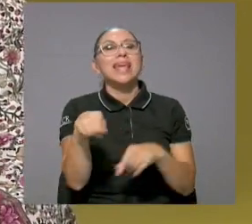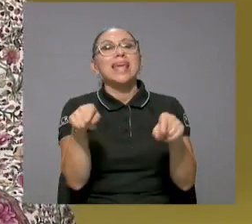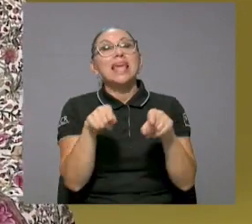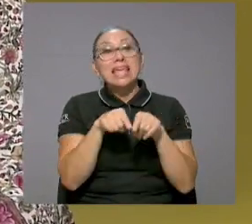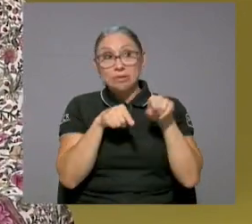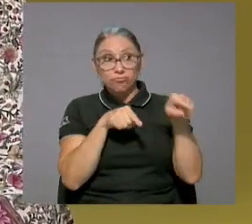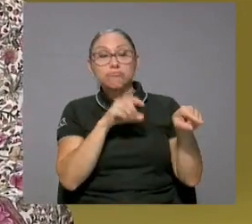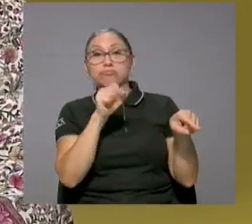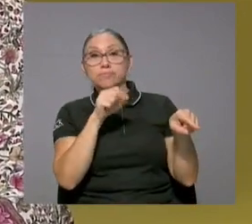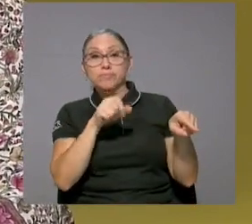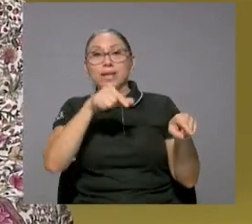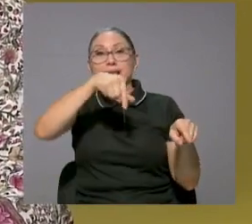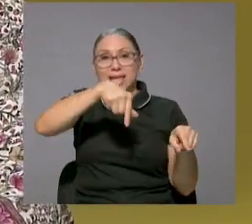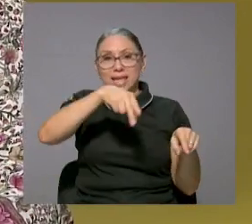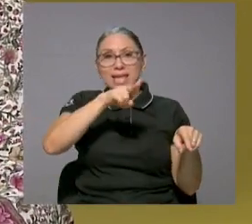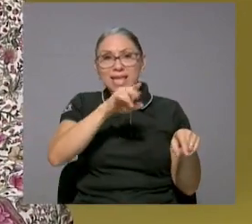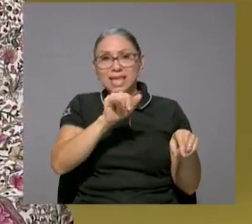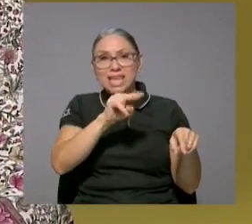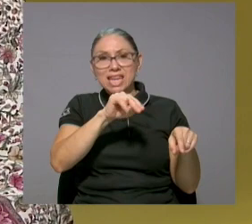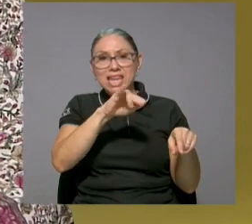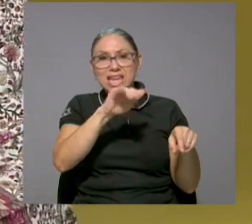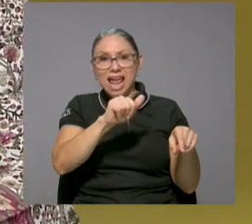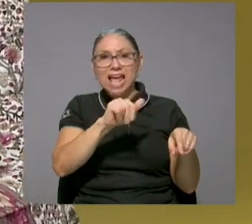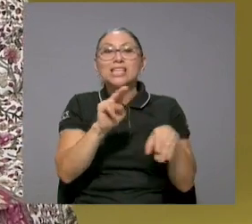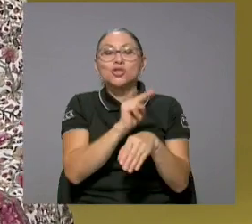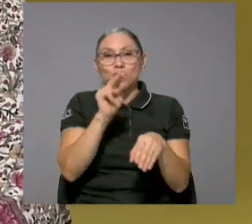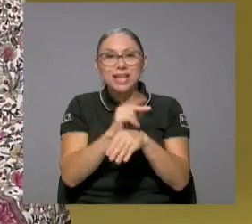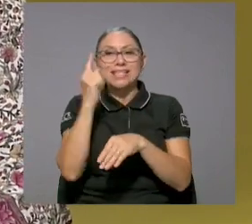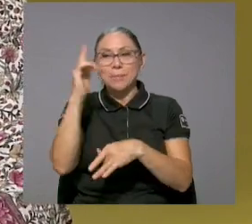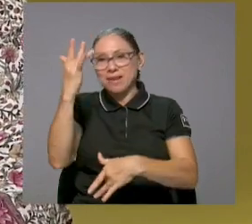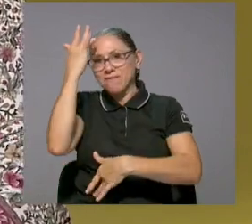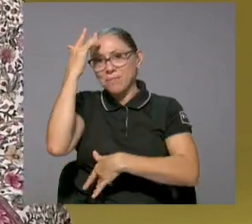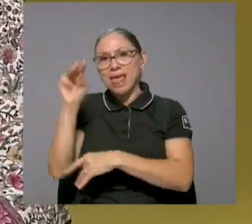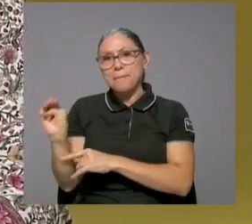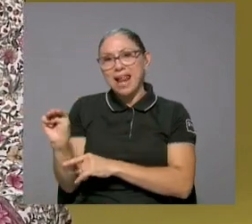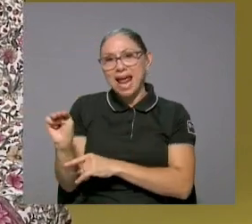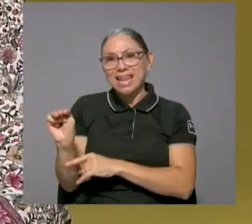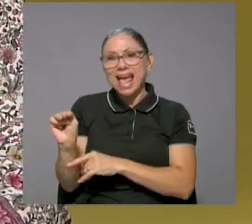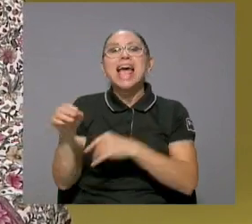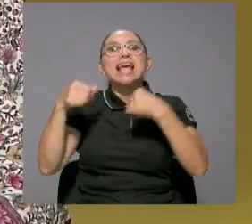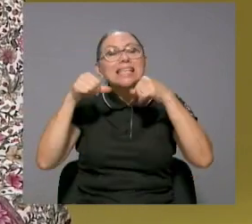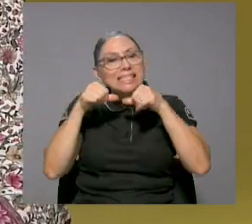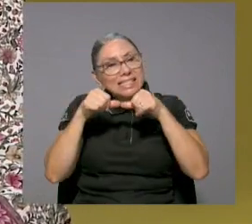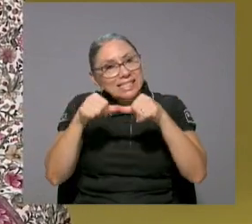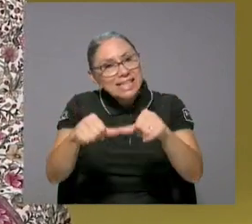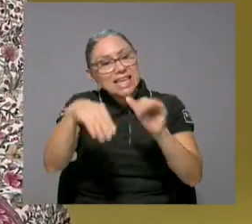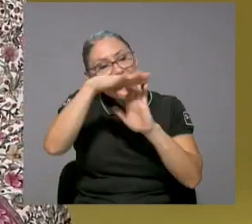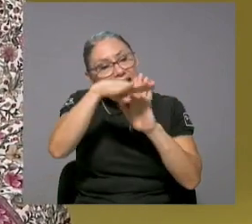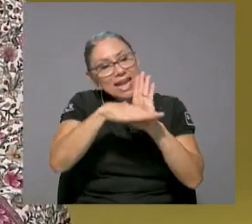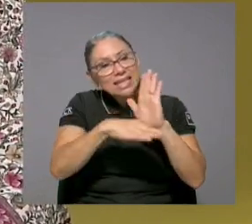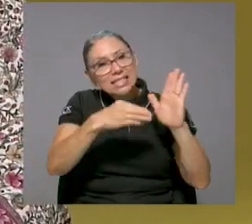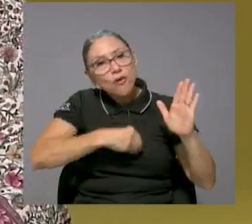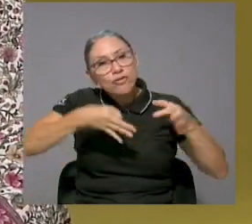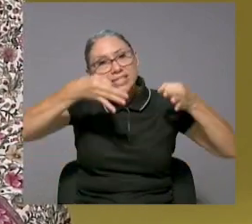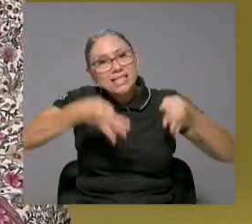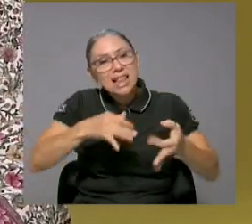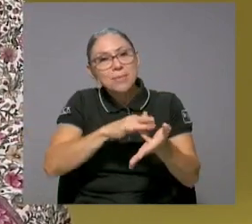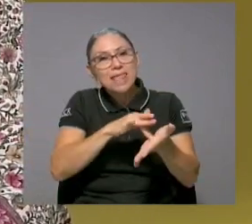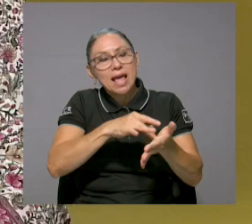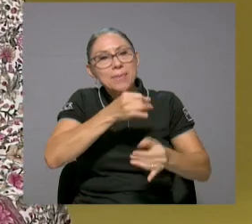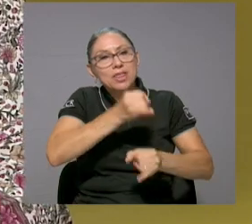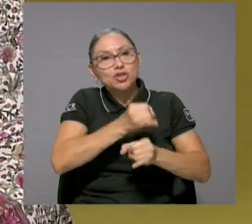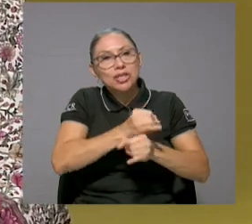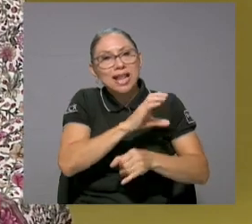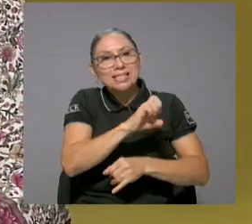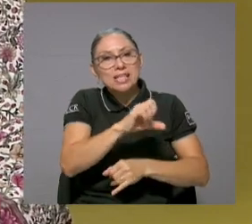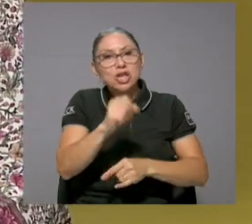quinina, efectivamente es un medicamento que se utiliza para la malaria, sigue estando dentro de la lista oficial de medicamentos de la institución. Sin embargo, el tratamiento